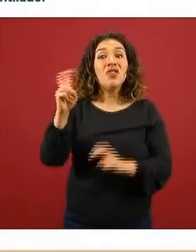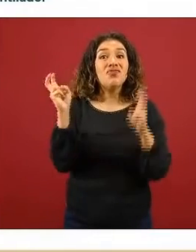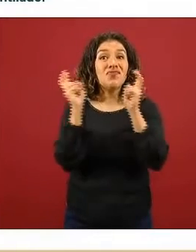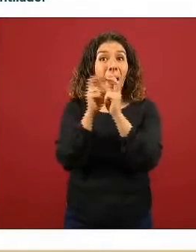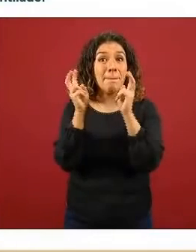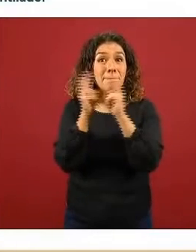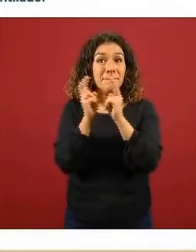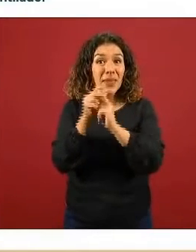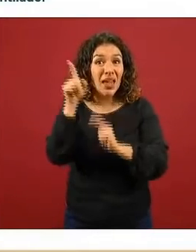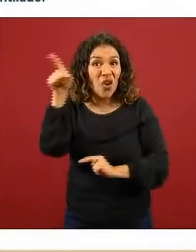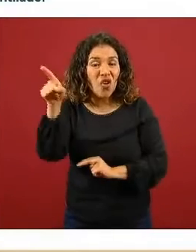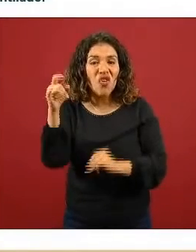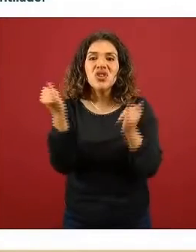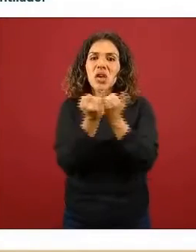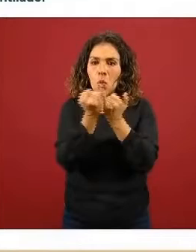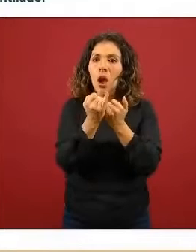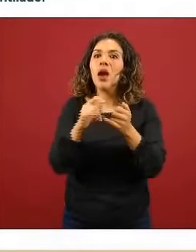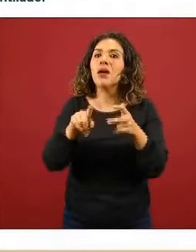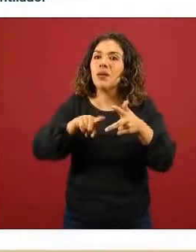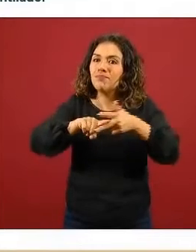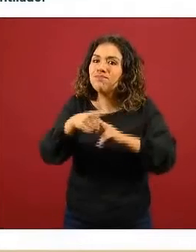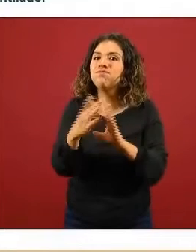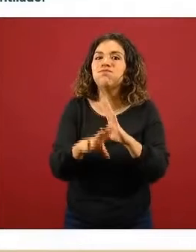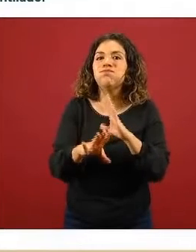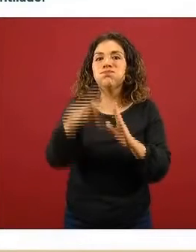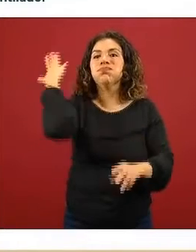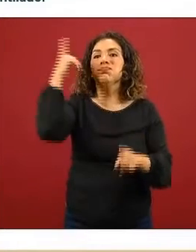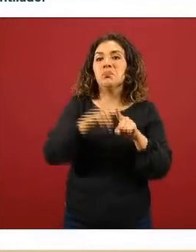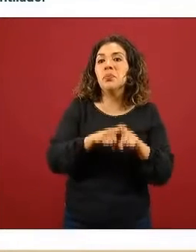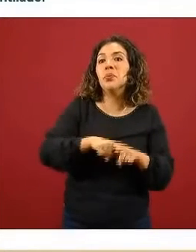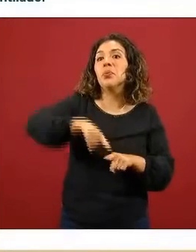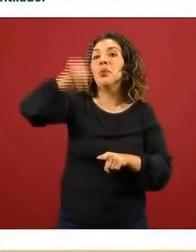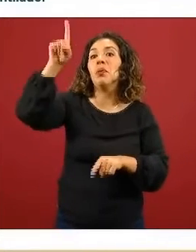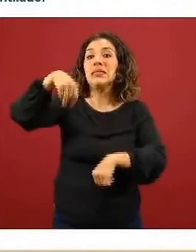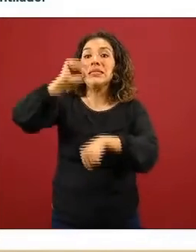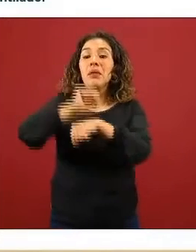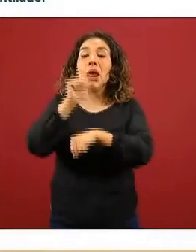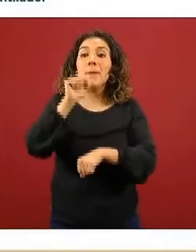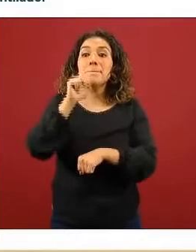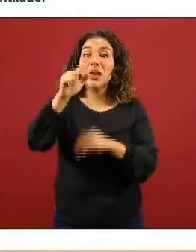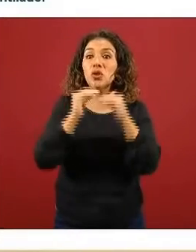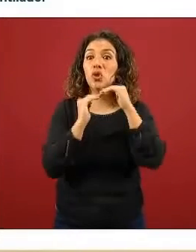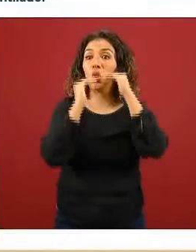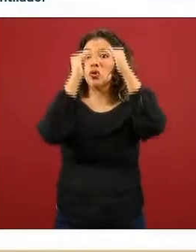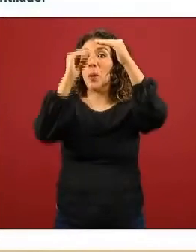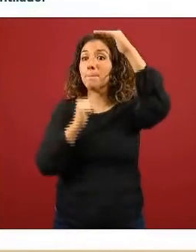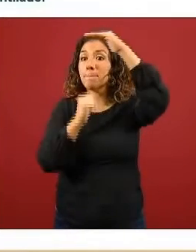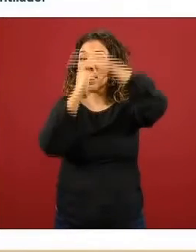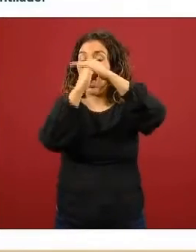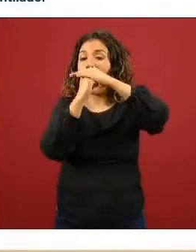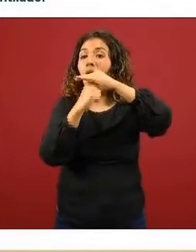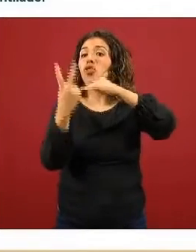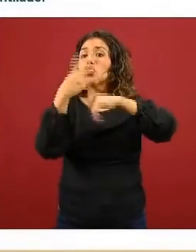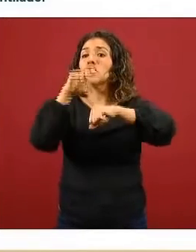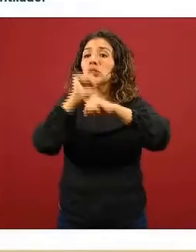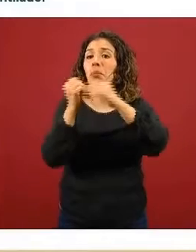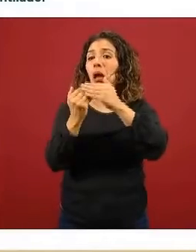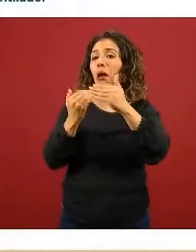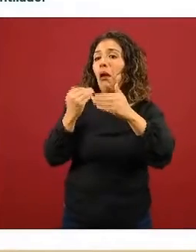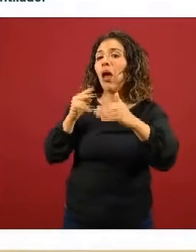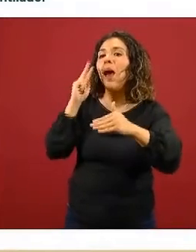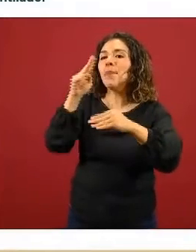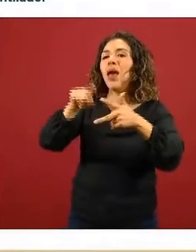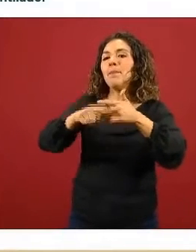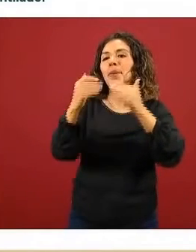Tampico, que también inicia con un proceso de aceleración, llega hasta la 28 y es solamente en las 2 últimas semanas donde vemos